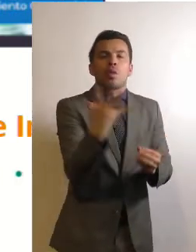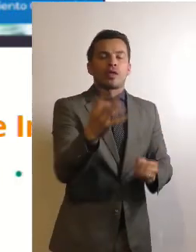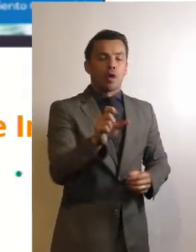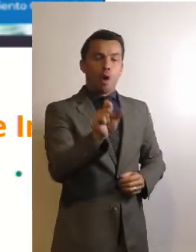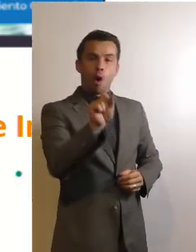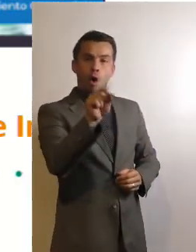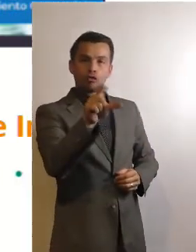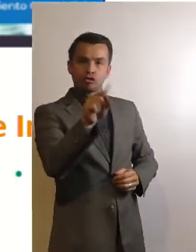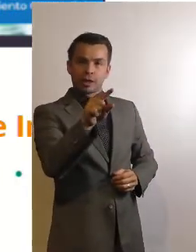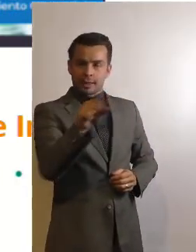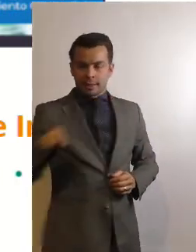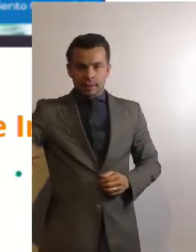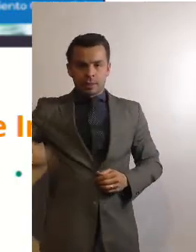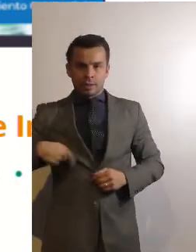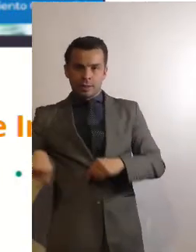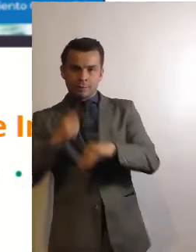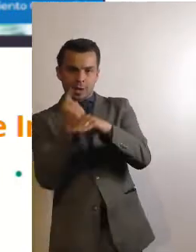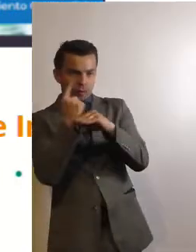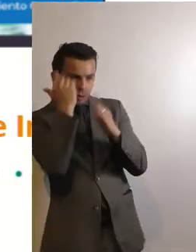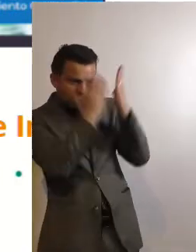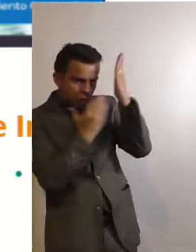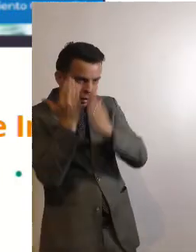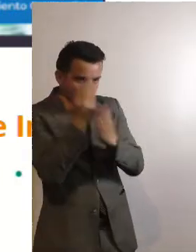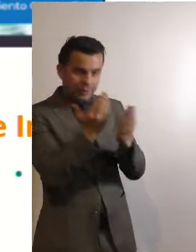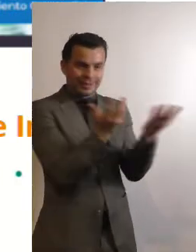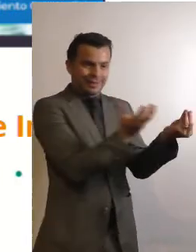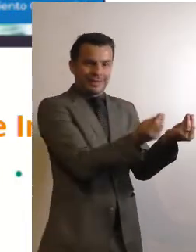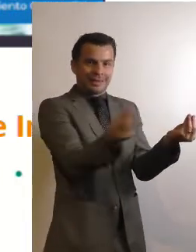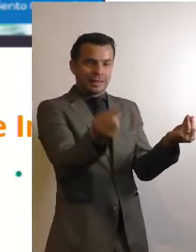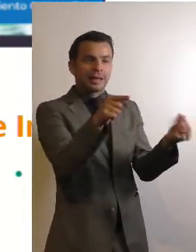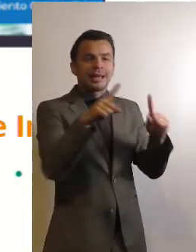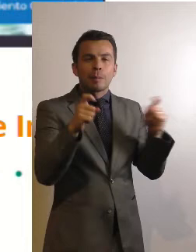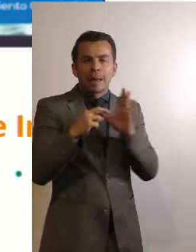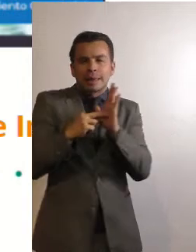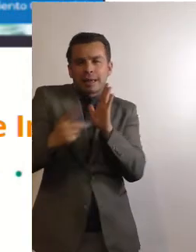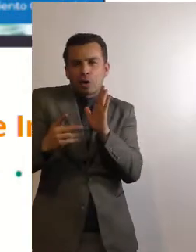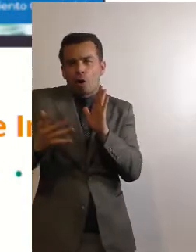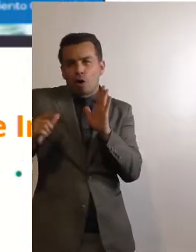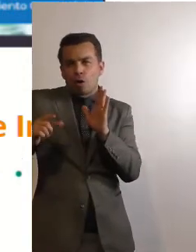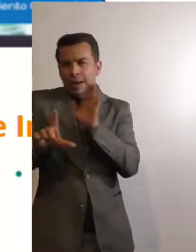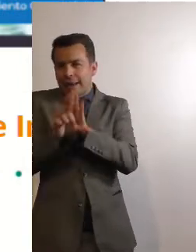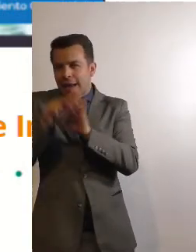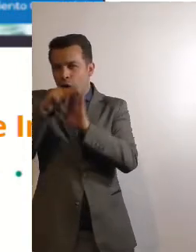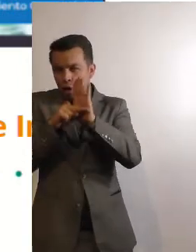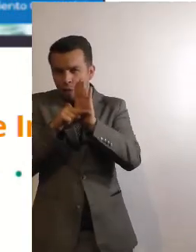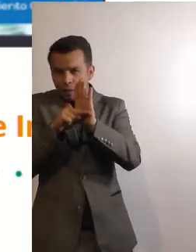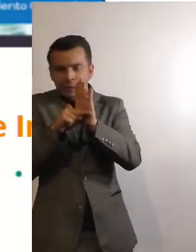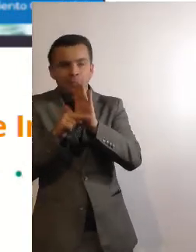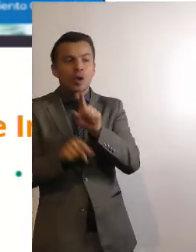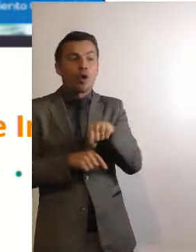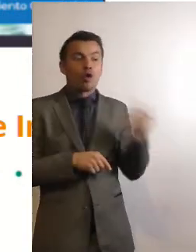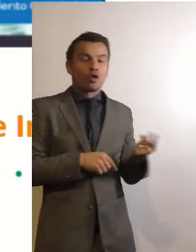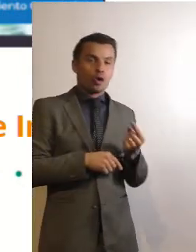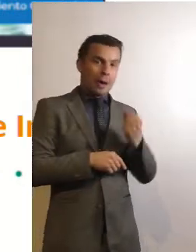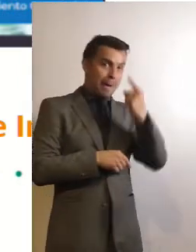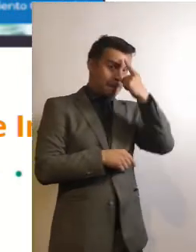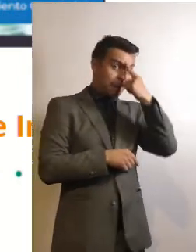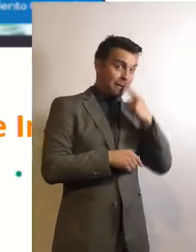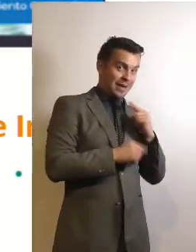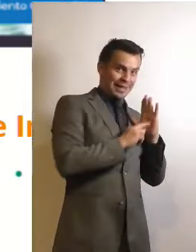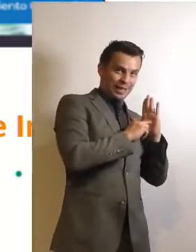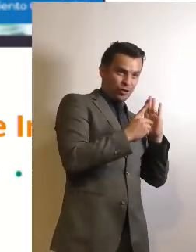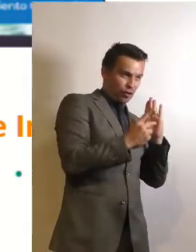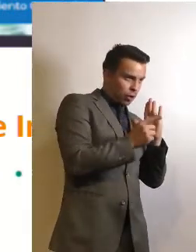evaluadas desde el ámbito técnico-legal y 9 perfiles tecnológicos para relacionamiento con el